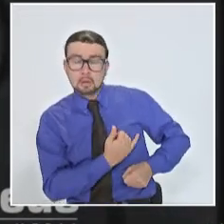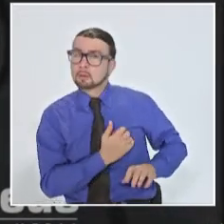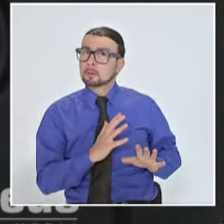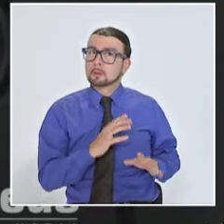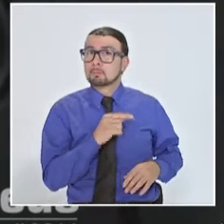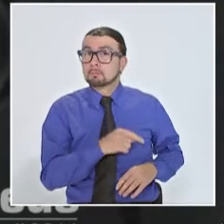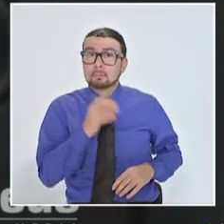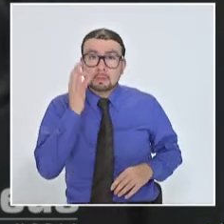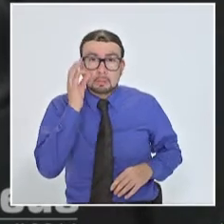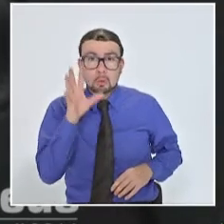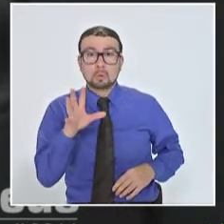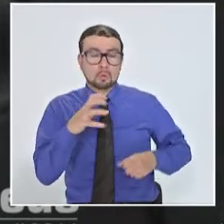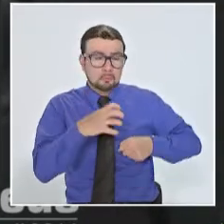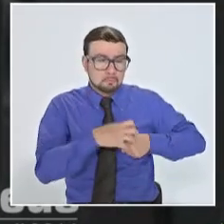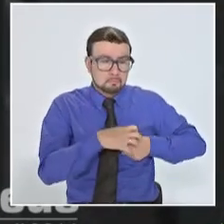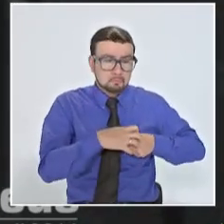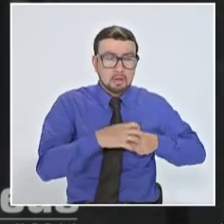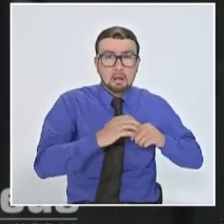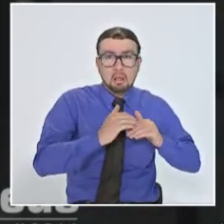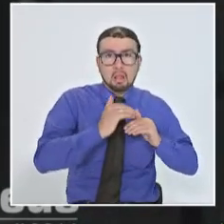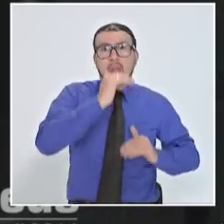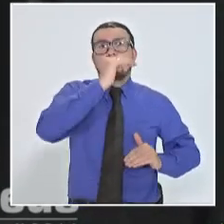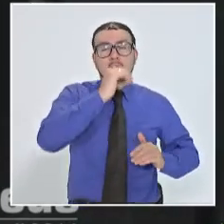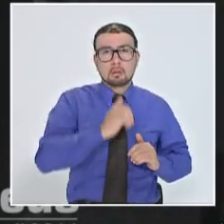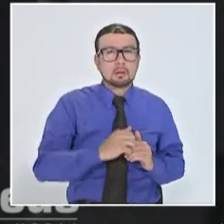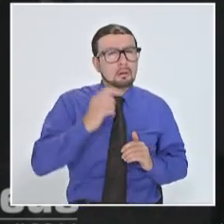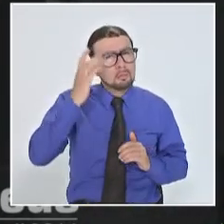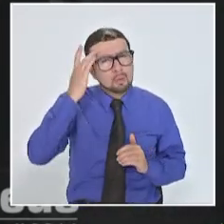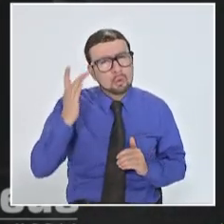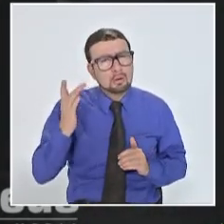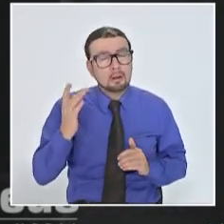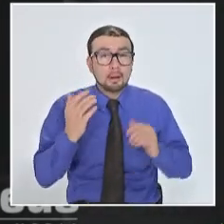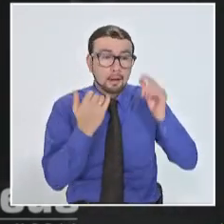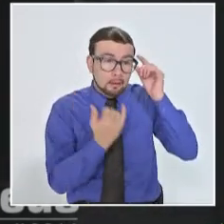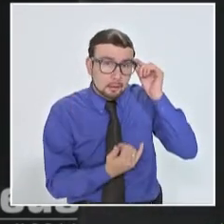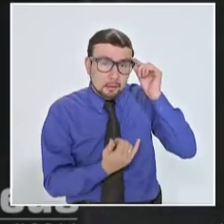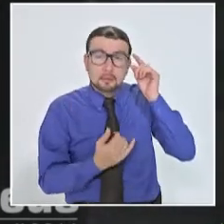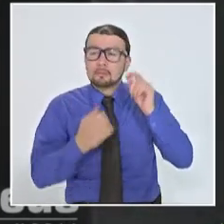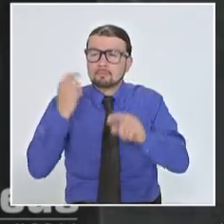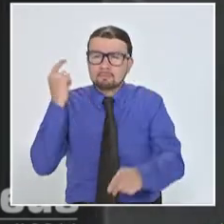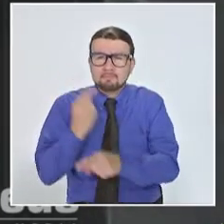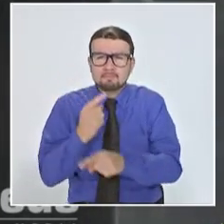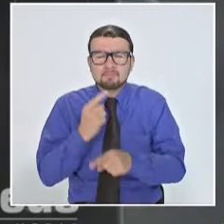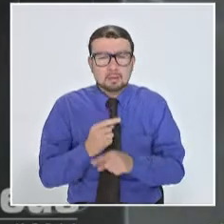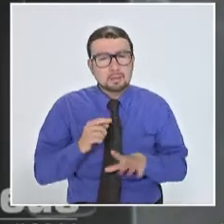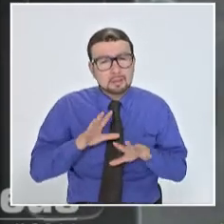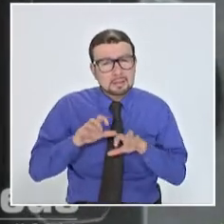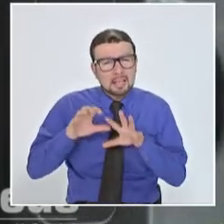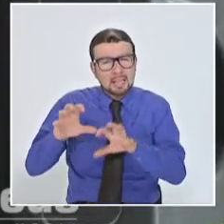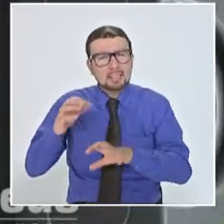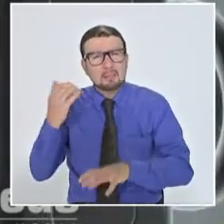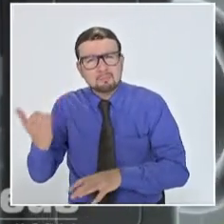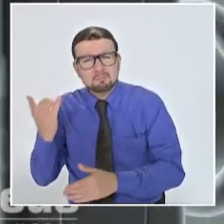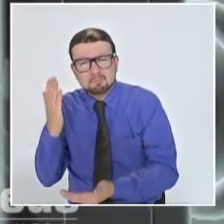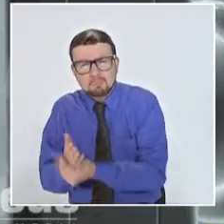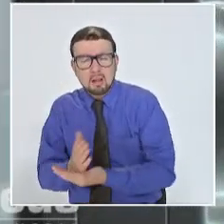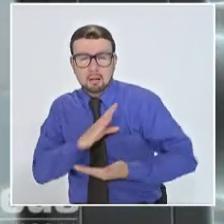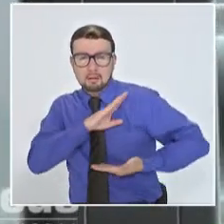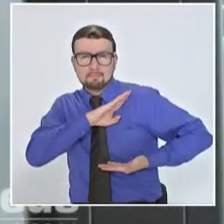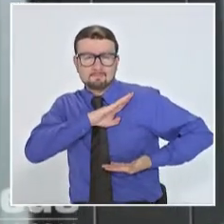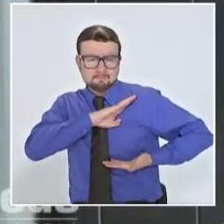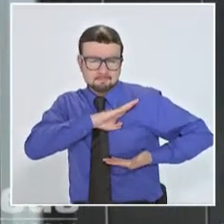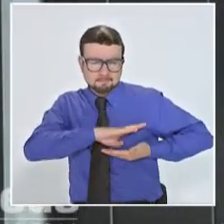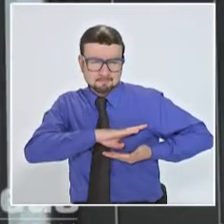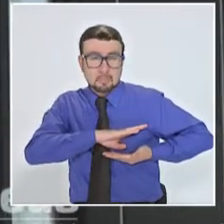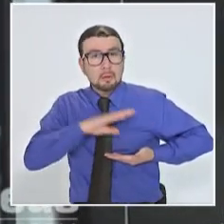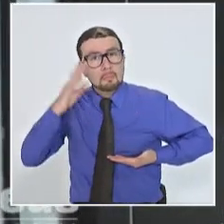considerar como un tumor más avanzado. ¿Por qué hoy la prueba reina para detectar el cáncer de mama es la mamografía? Porque cuando se